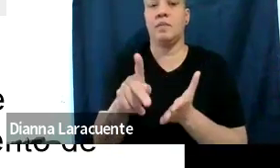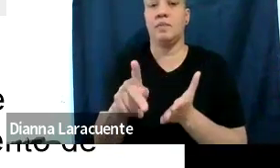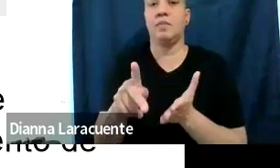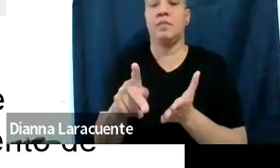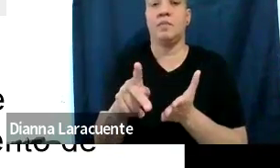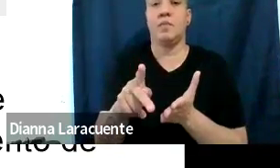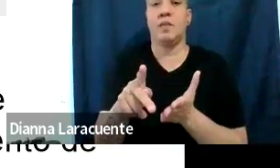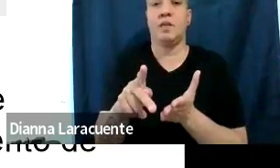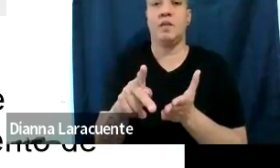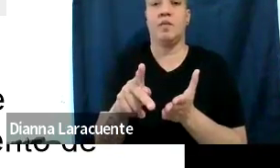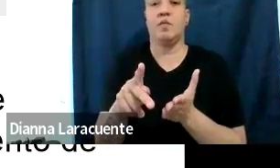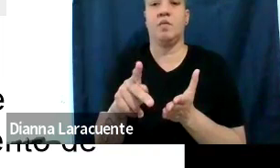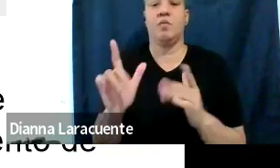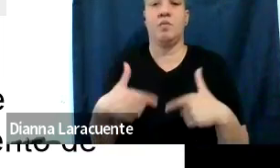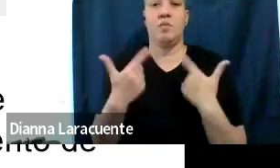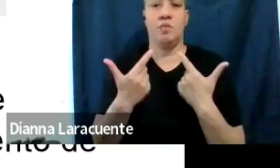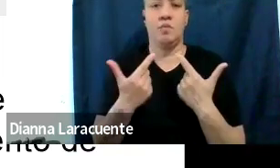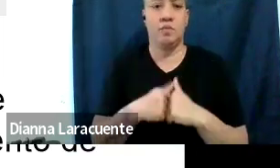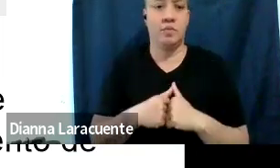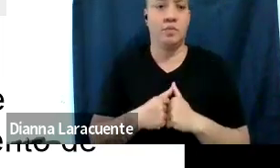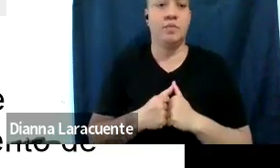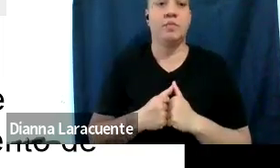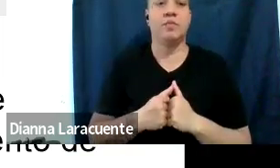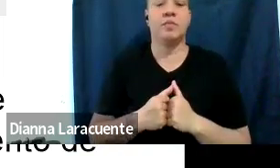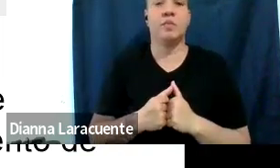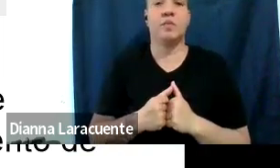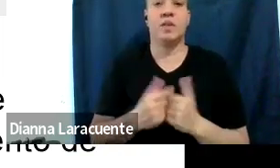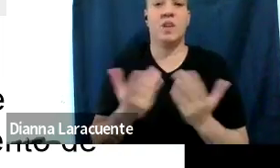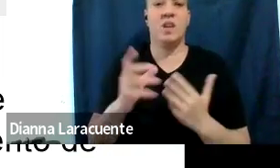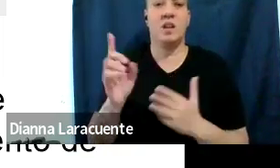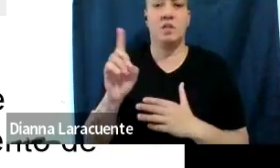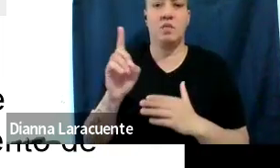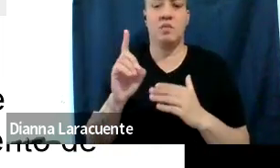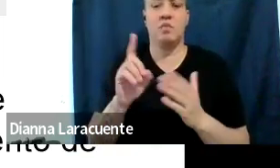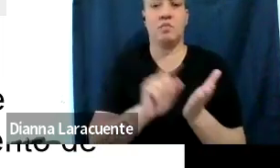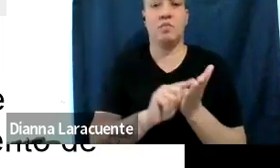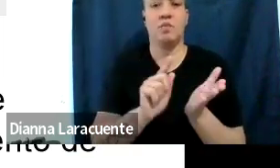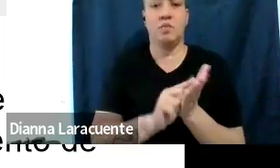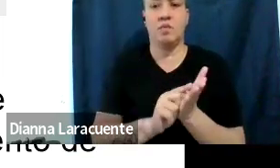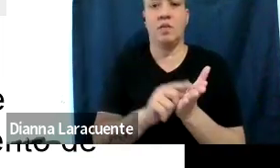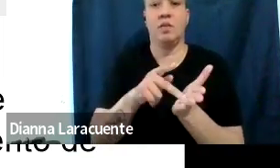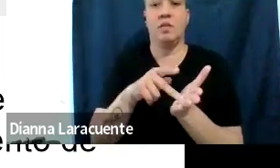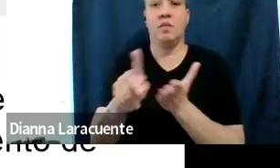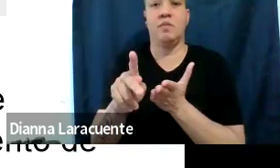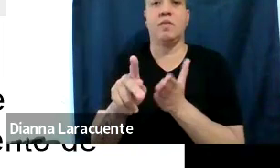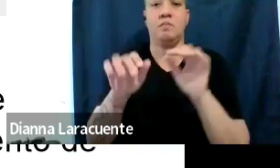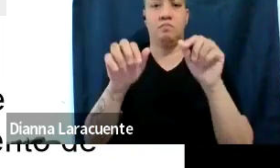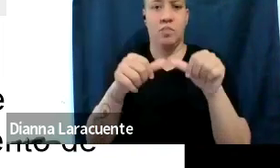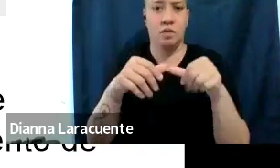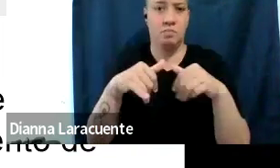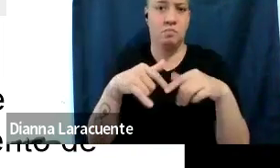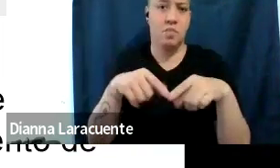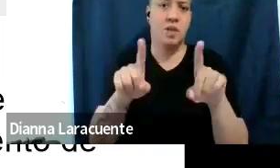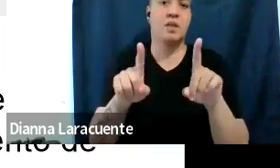sus existencias. Tengo, que es la democracia, su periódico, pagarlo pues mientras se publique.